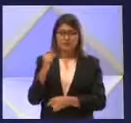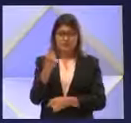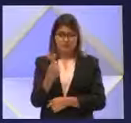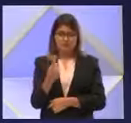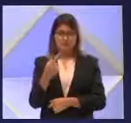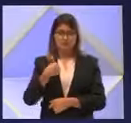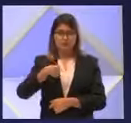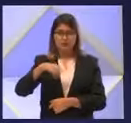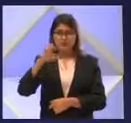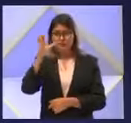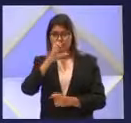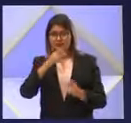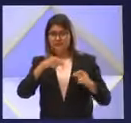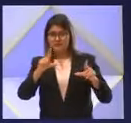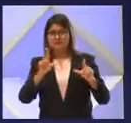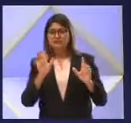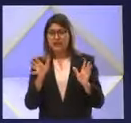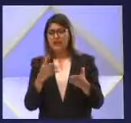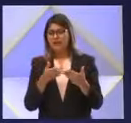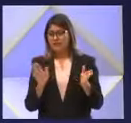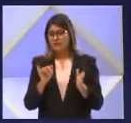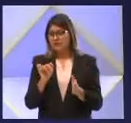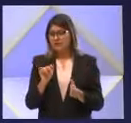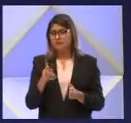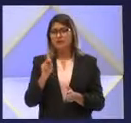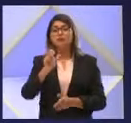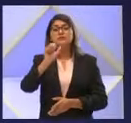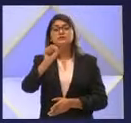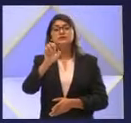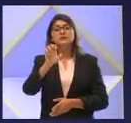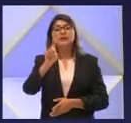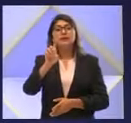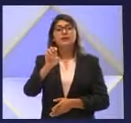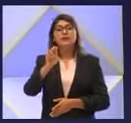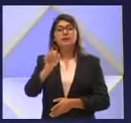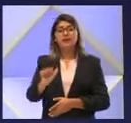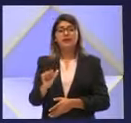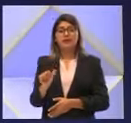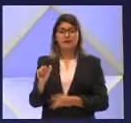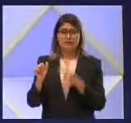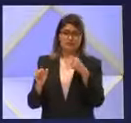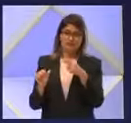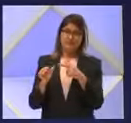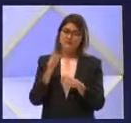los aunque es del dominio público sedena me pidió no presentar imágenes